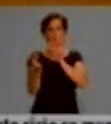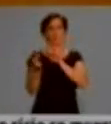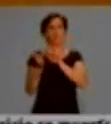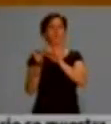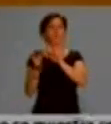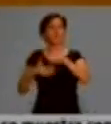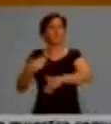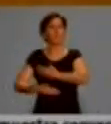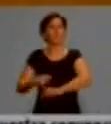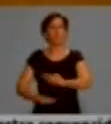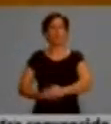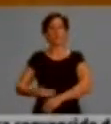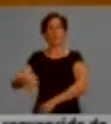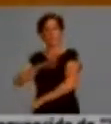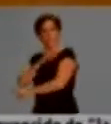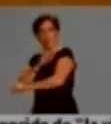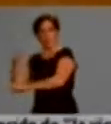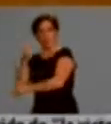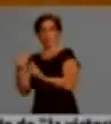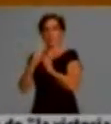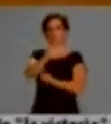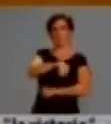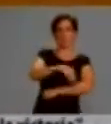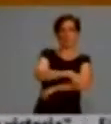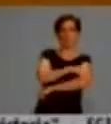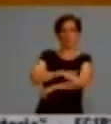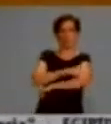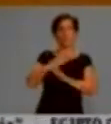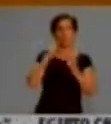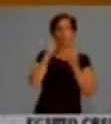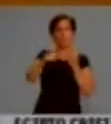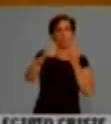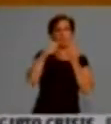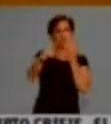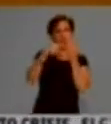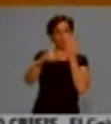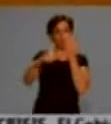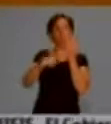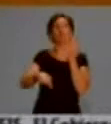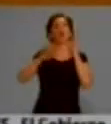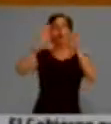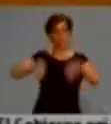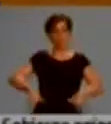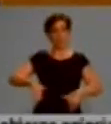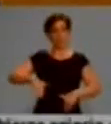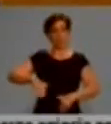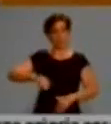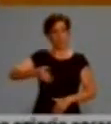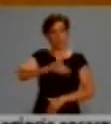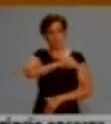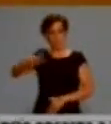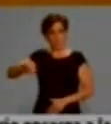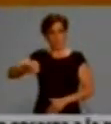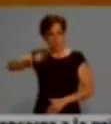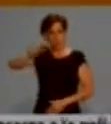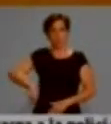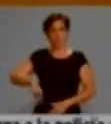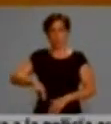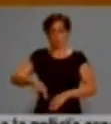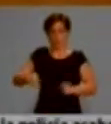Bárcenas con el presidente del Gobierno. Los SMS fueron dados por ciertos a las pocas horas de su